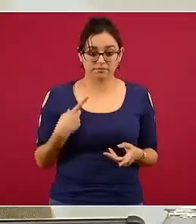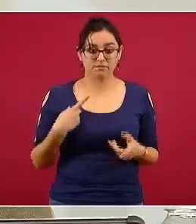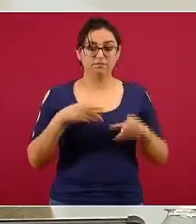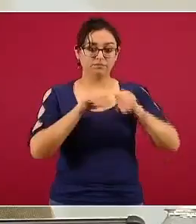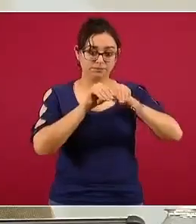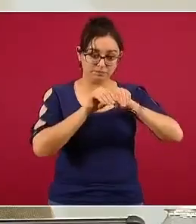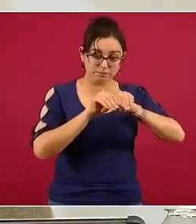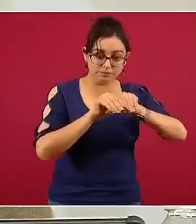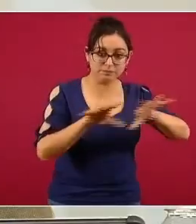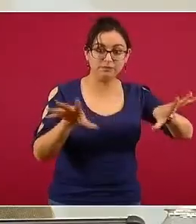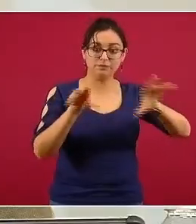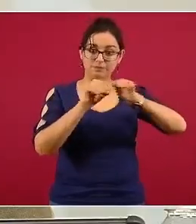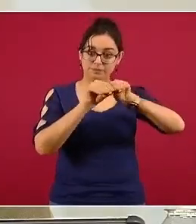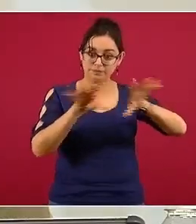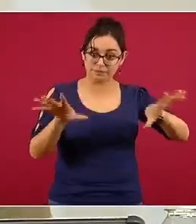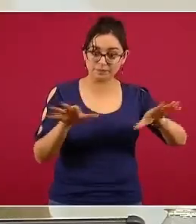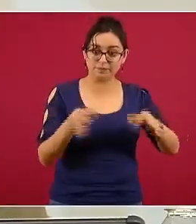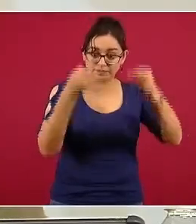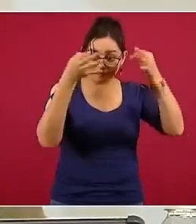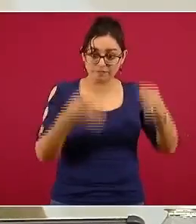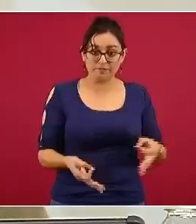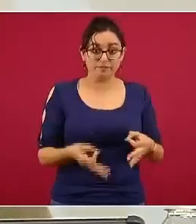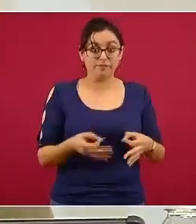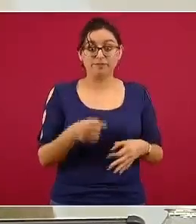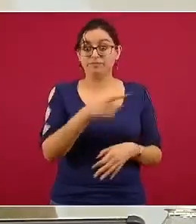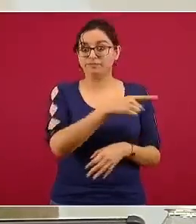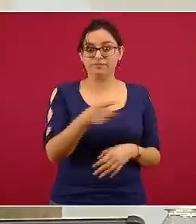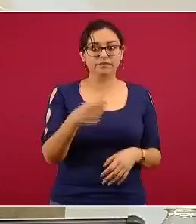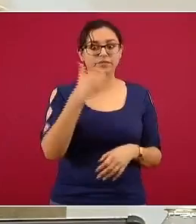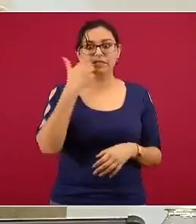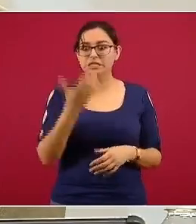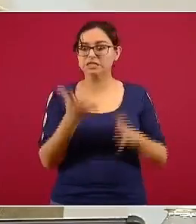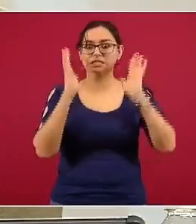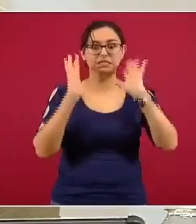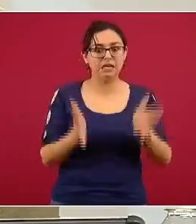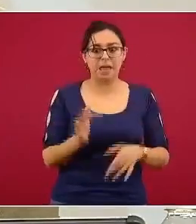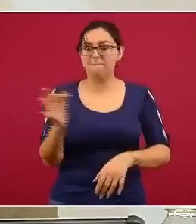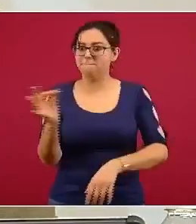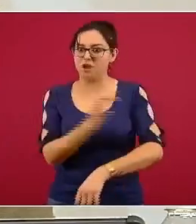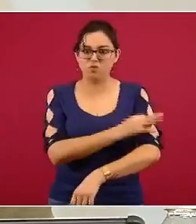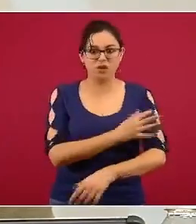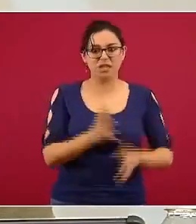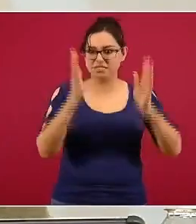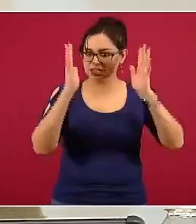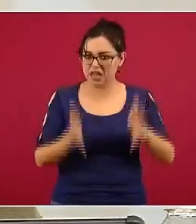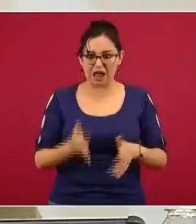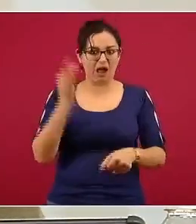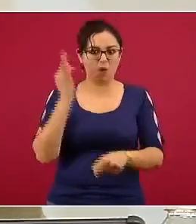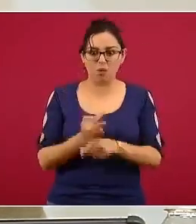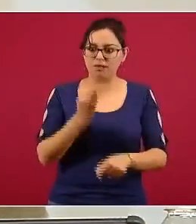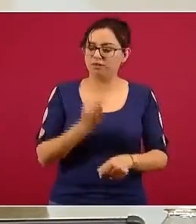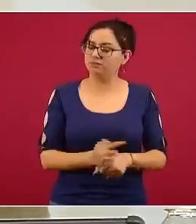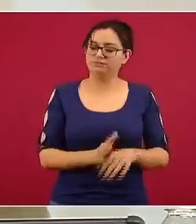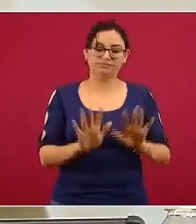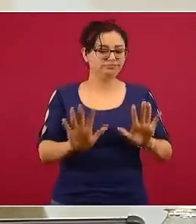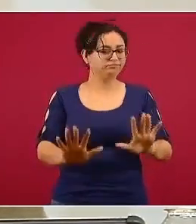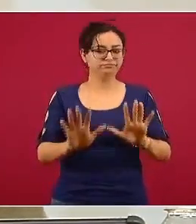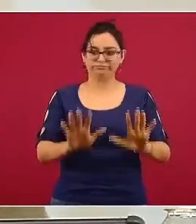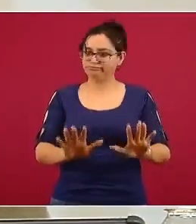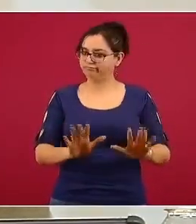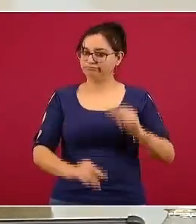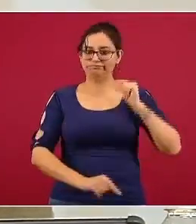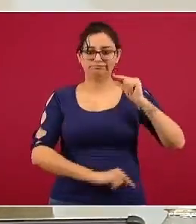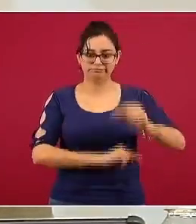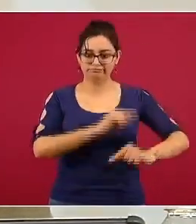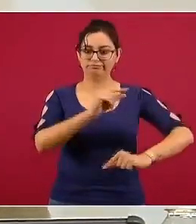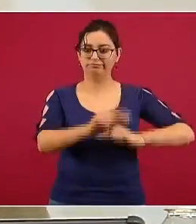claros a la población de que quiere la vacuna ya y que quede claro que hay una priorización progresiva y que a todo el mundo le va a